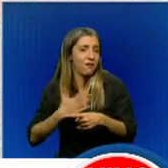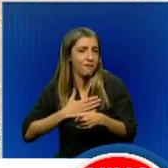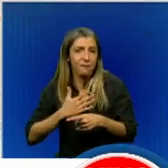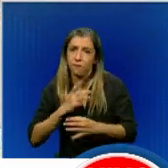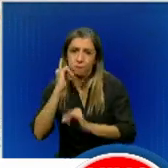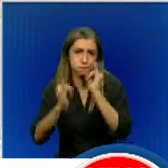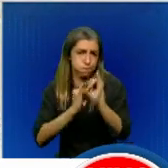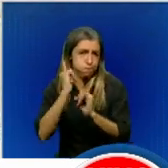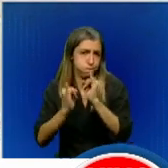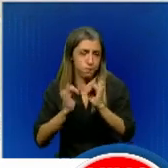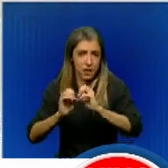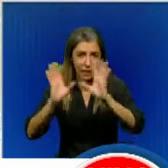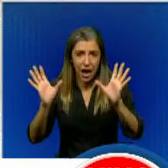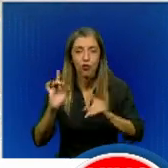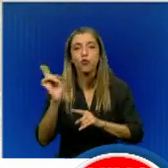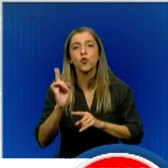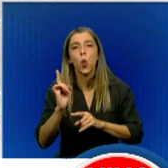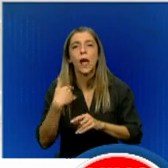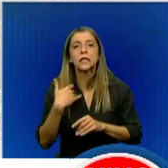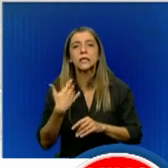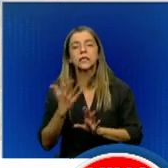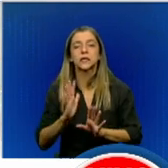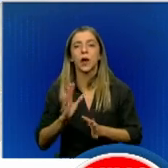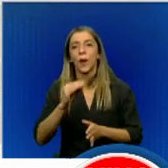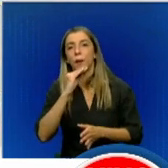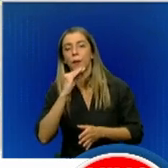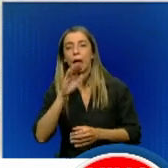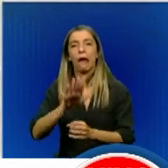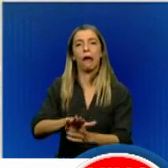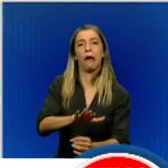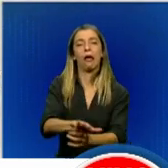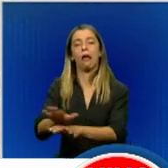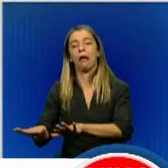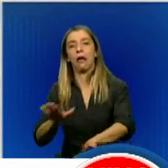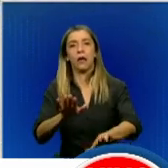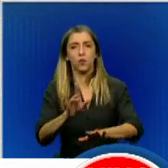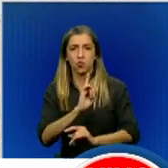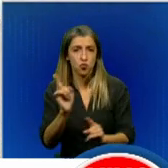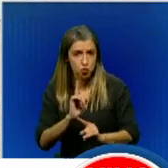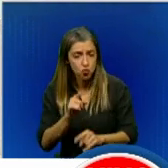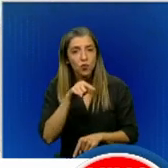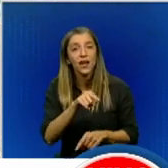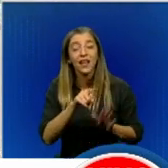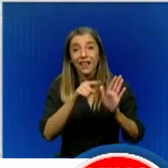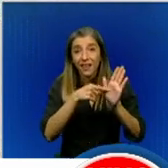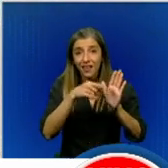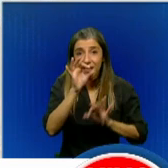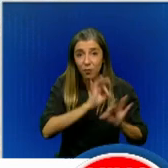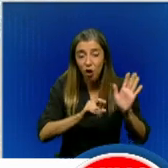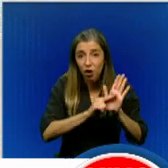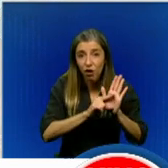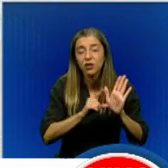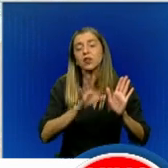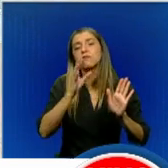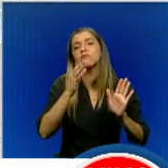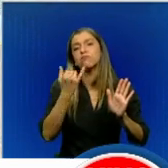no es un parche no es un parche es parte de un plan es parte